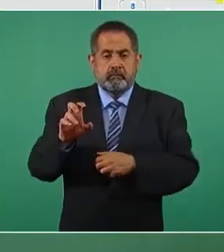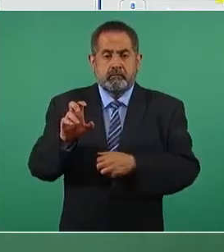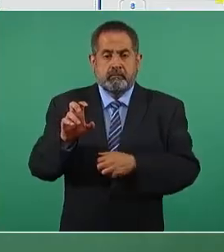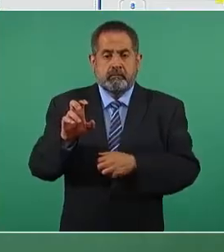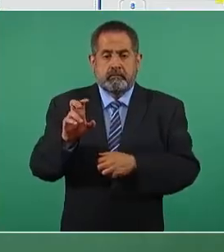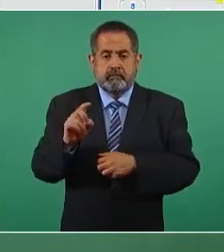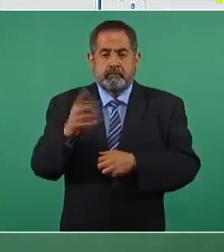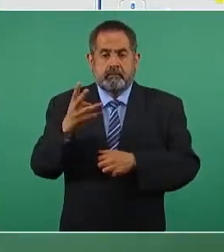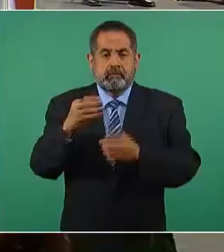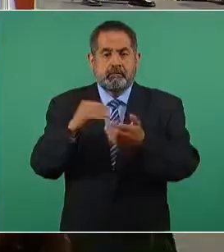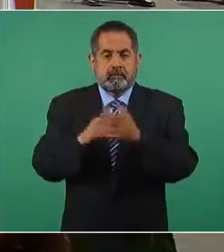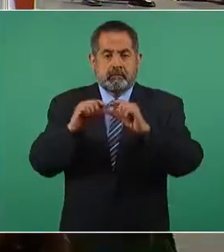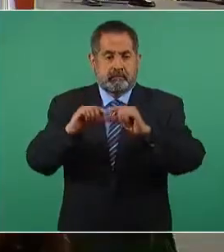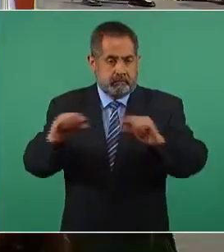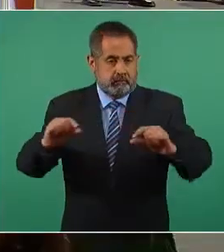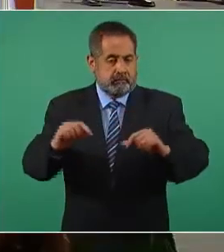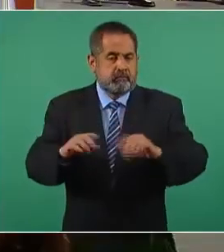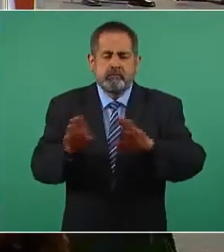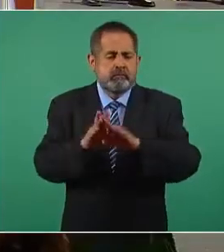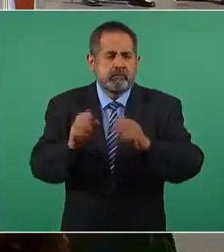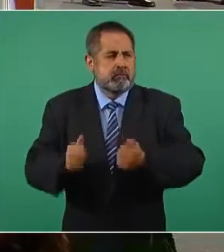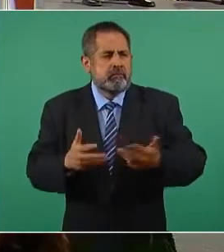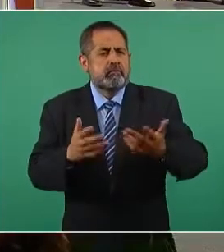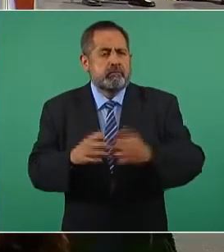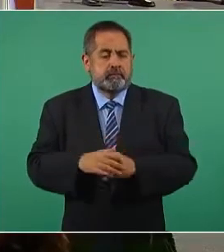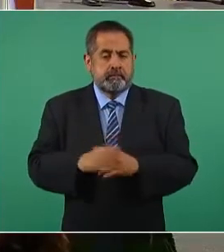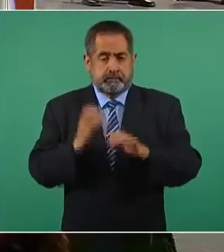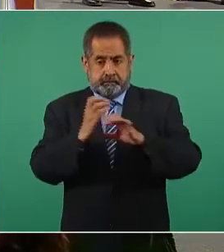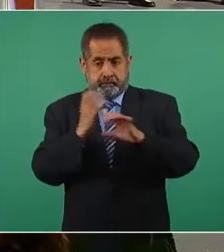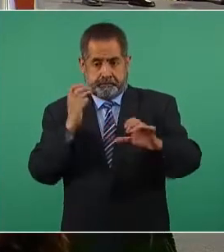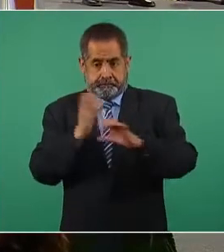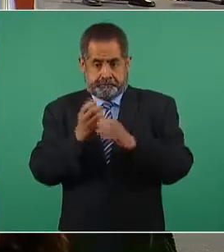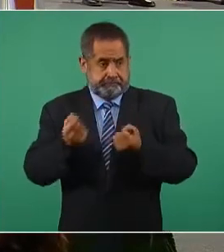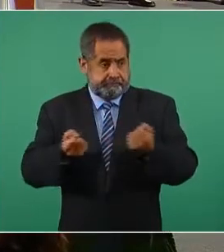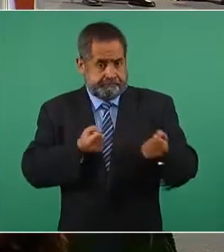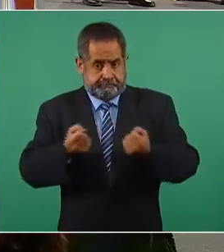4.824.340 dosis de la siguiente manera. Por vía terrestre,